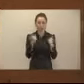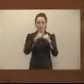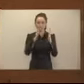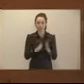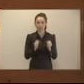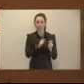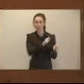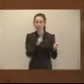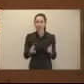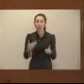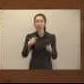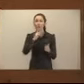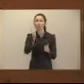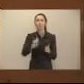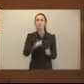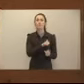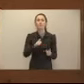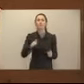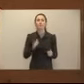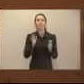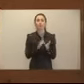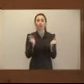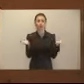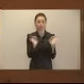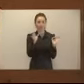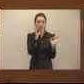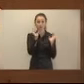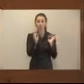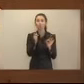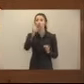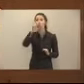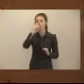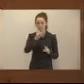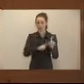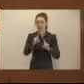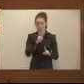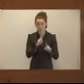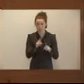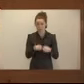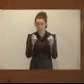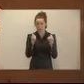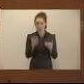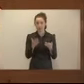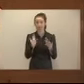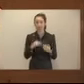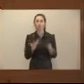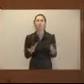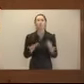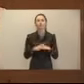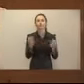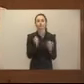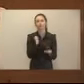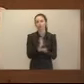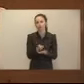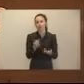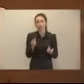fundación privada, impunemente y al amparo del entreacto electoral de xuno. Pero, claro, isto implica apostar por